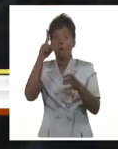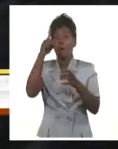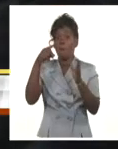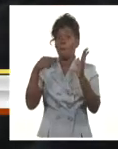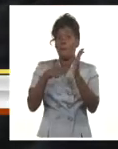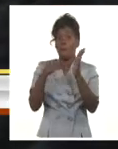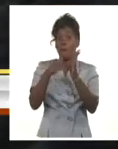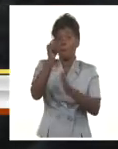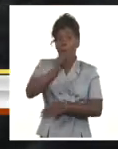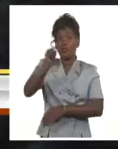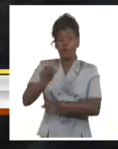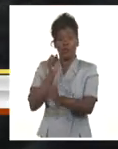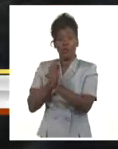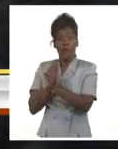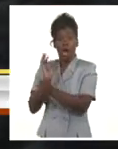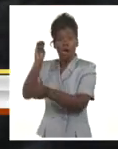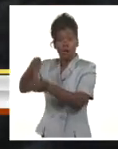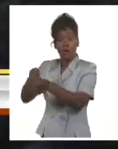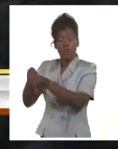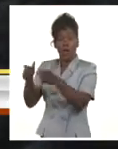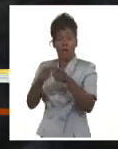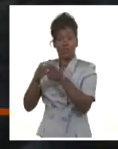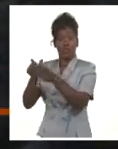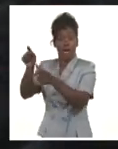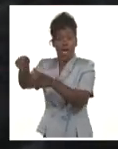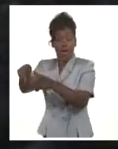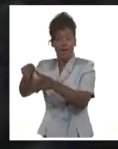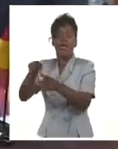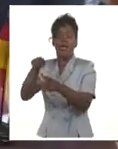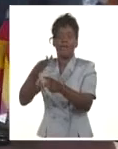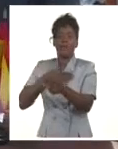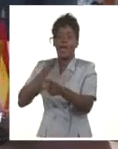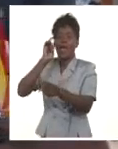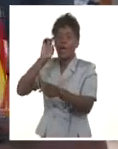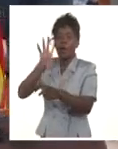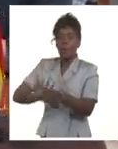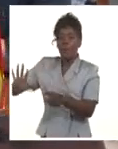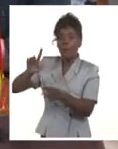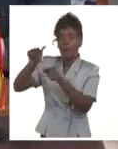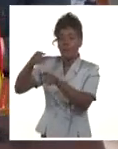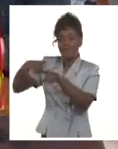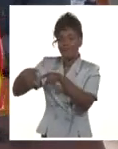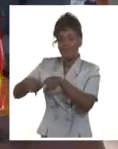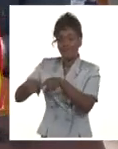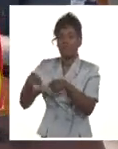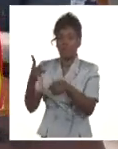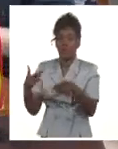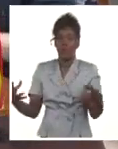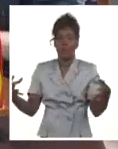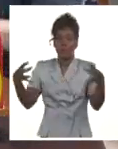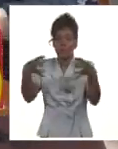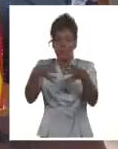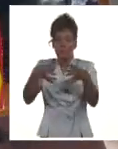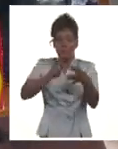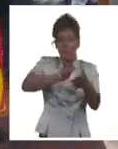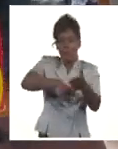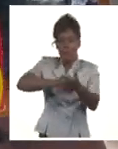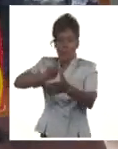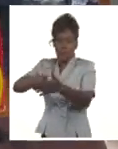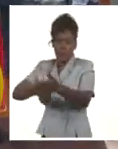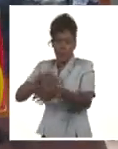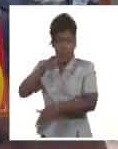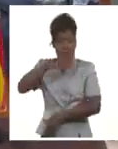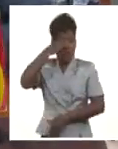para con los empresarios, el gobierno español y la Unión Europea. El secretario general de la CTC, Ulises Guilarte